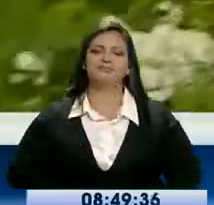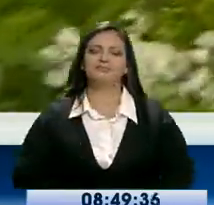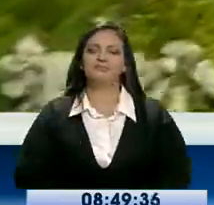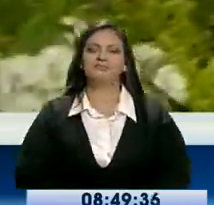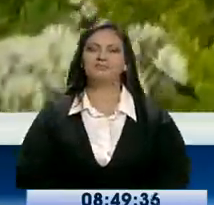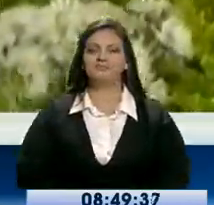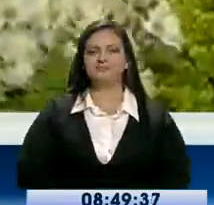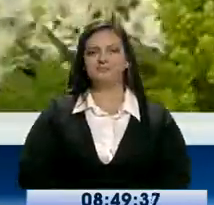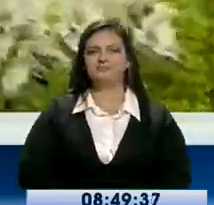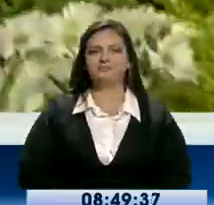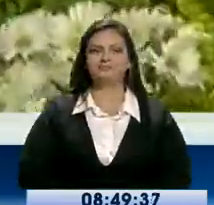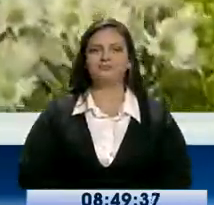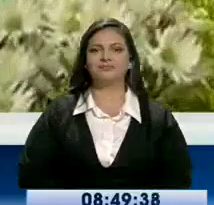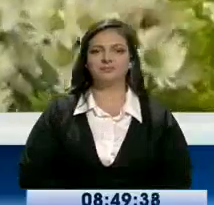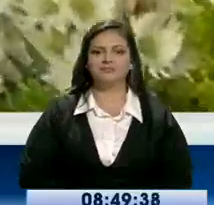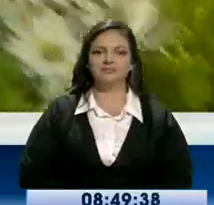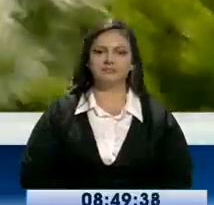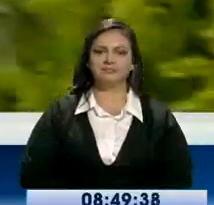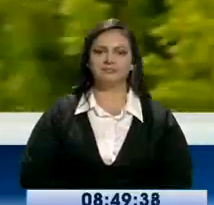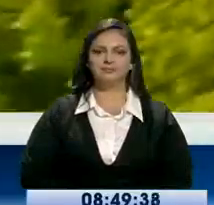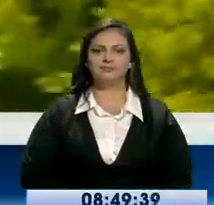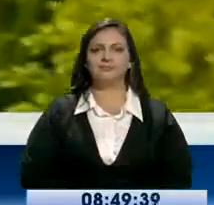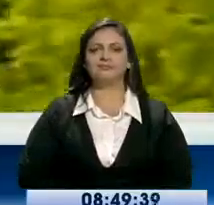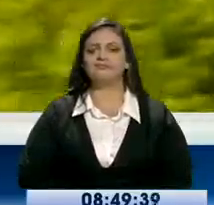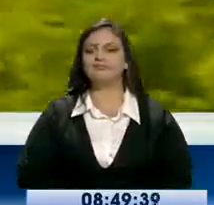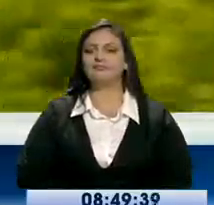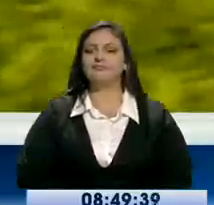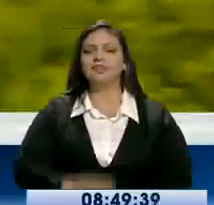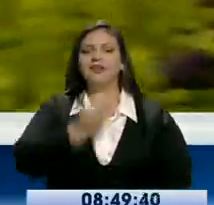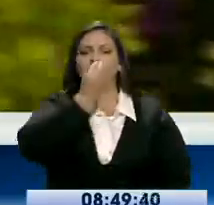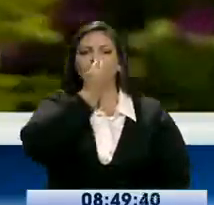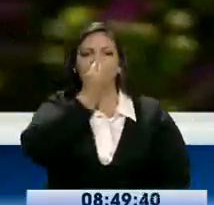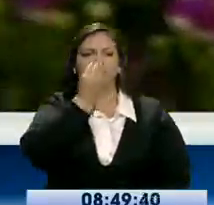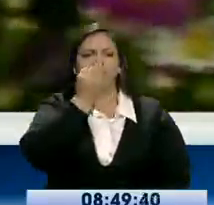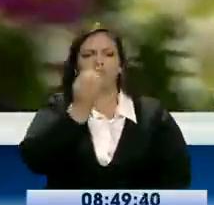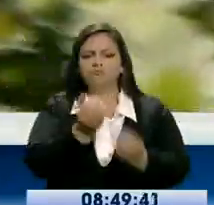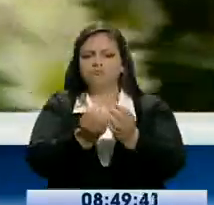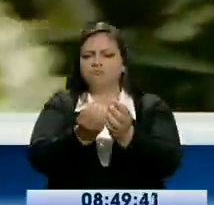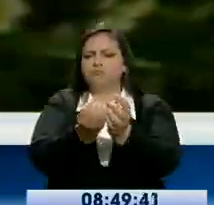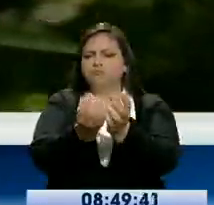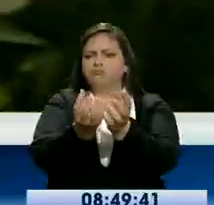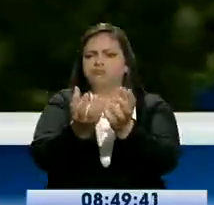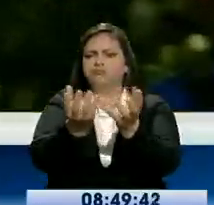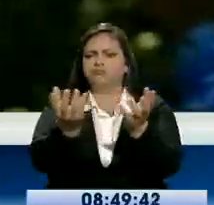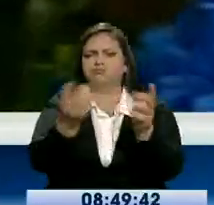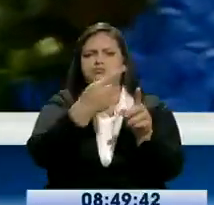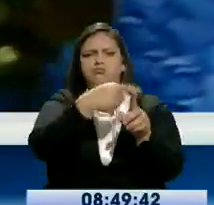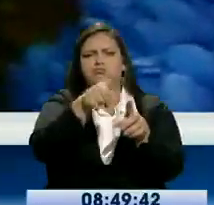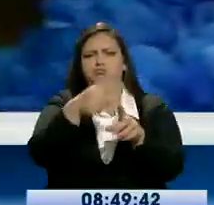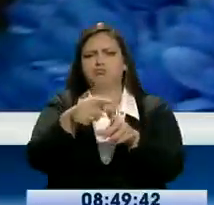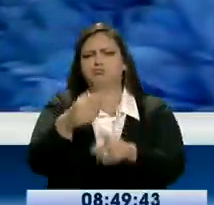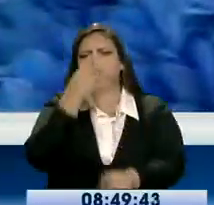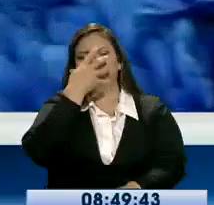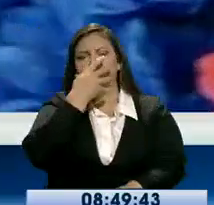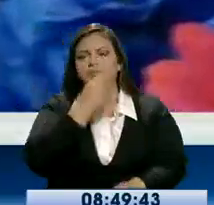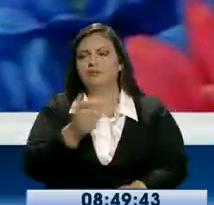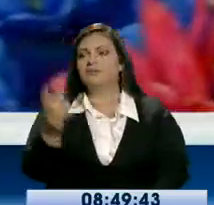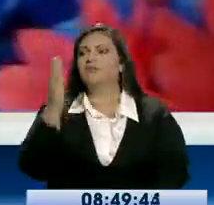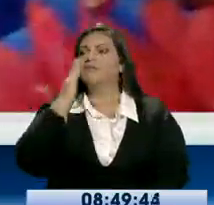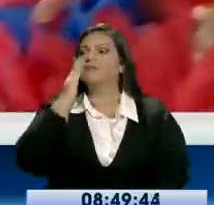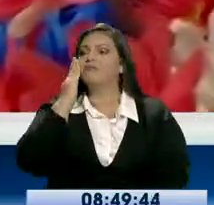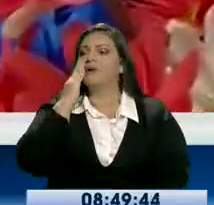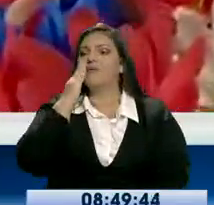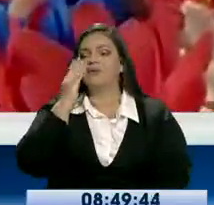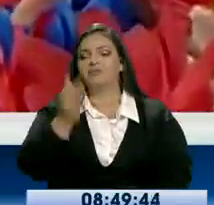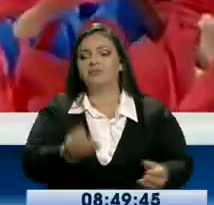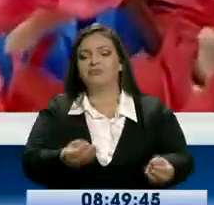cuenta, tanta maravilla con la maravilla que tenemos, que Dios nos ha dado a nuestra madre, lo más lindo, lo más hermoso. Listo, amigo. Por ahí dicen